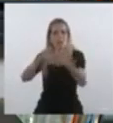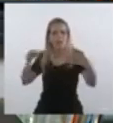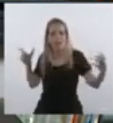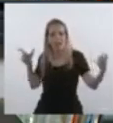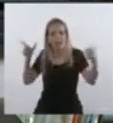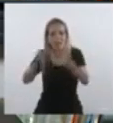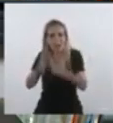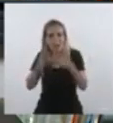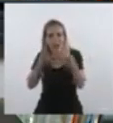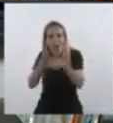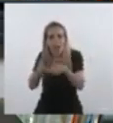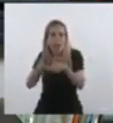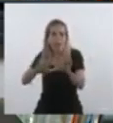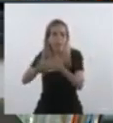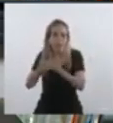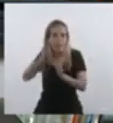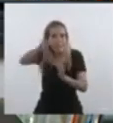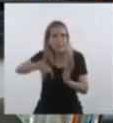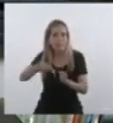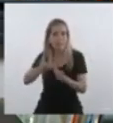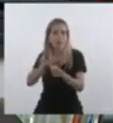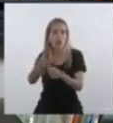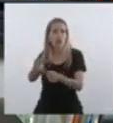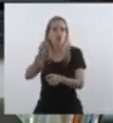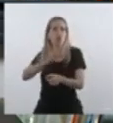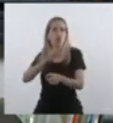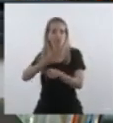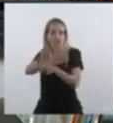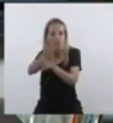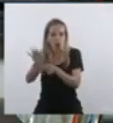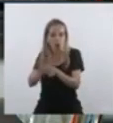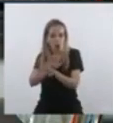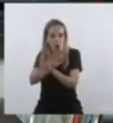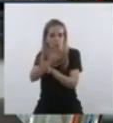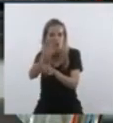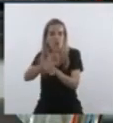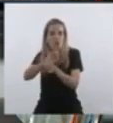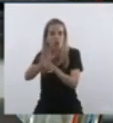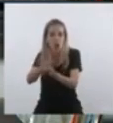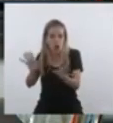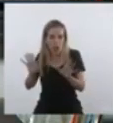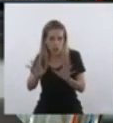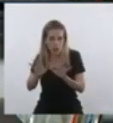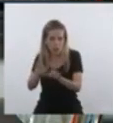de distracción, de esparcimiento, es mucho más fácil contraer el virus.